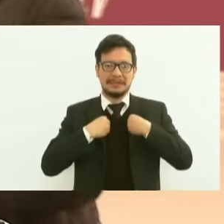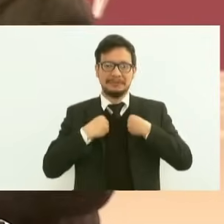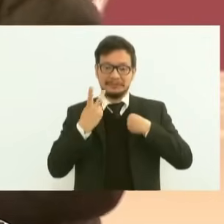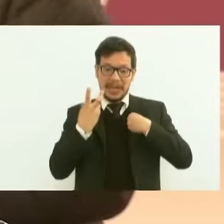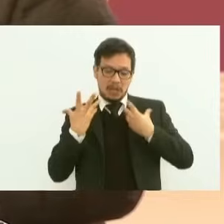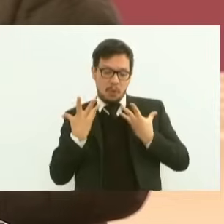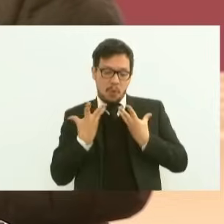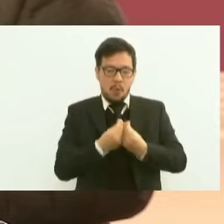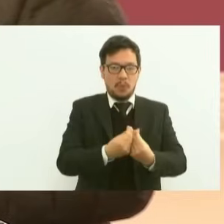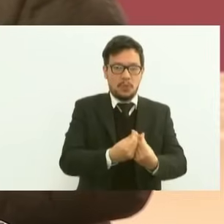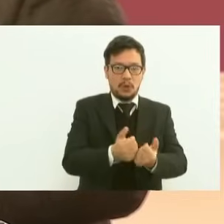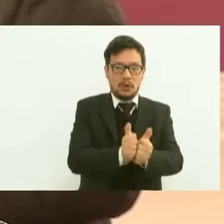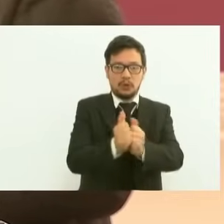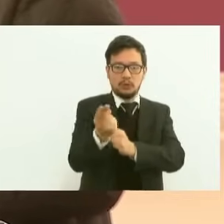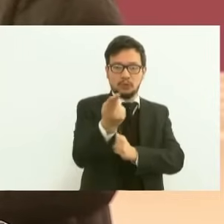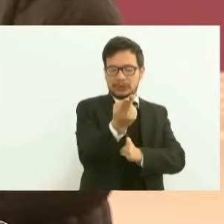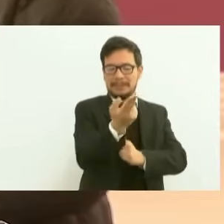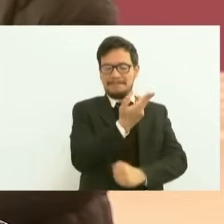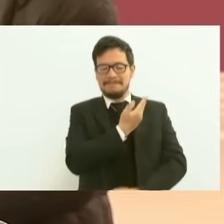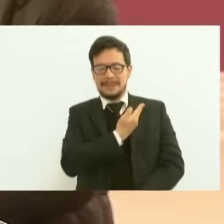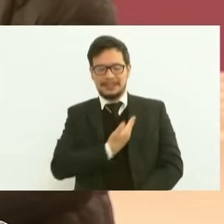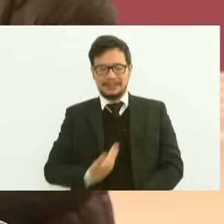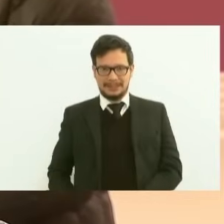usted, presidente.